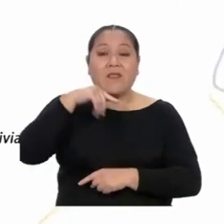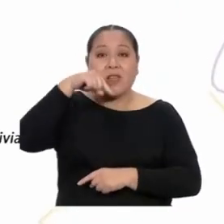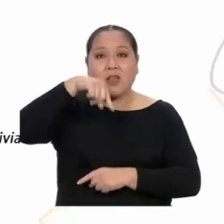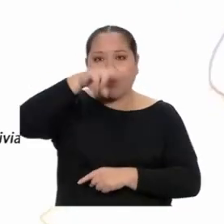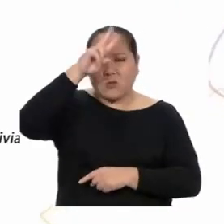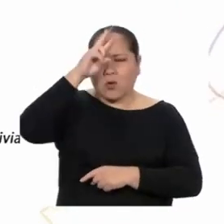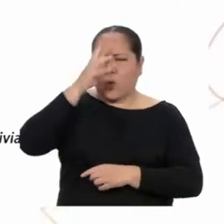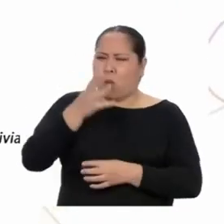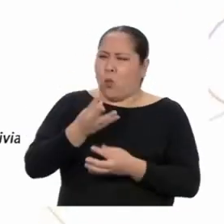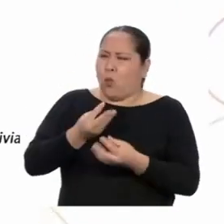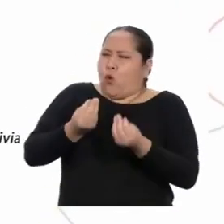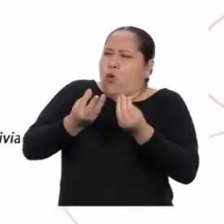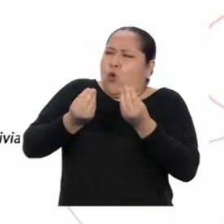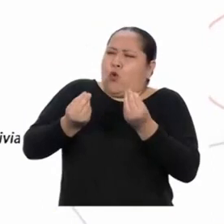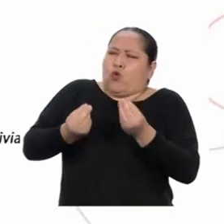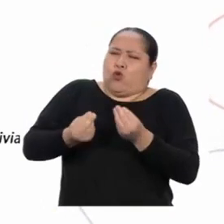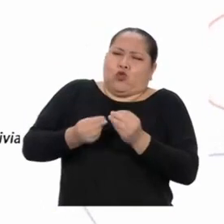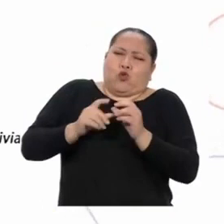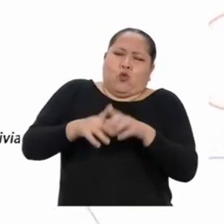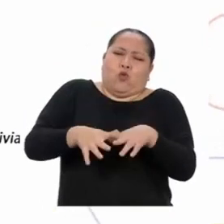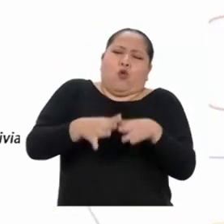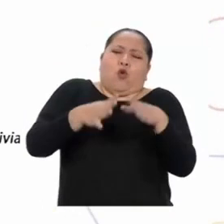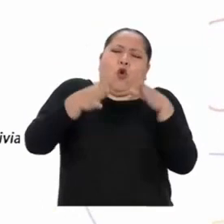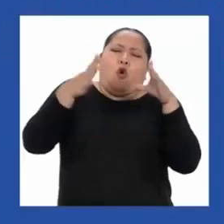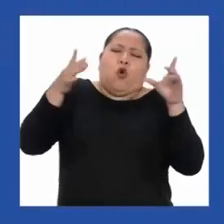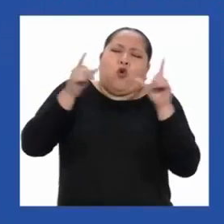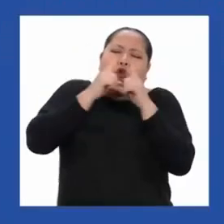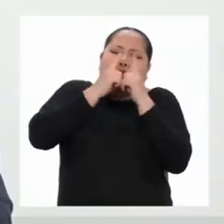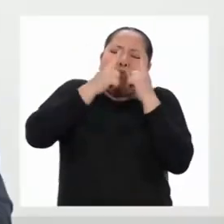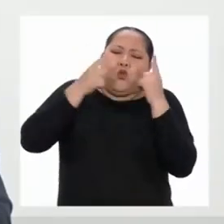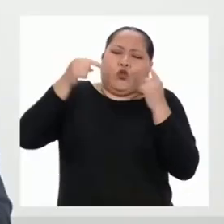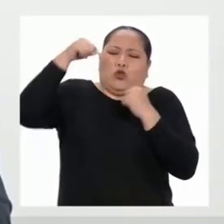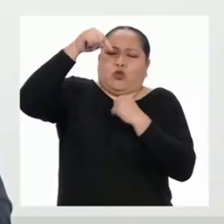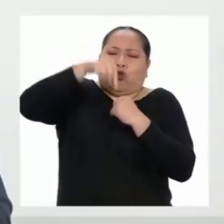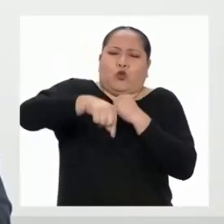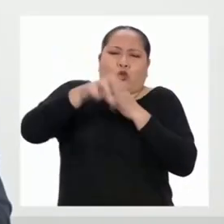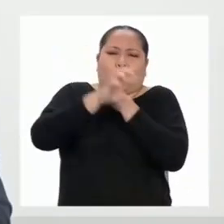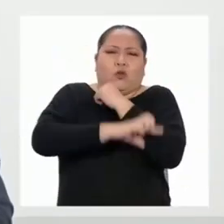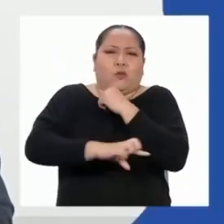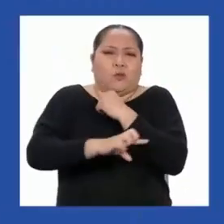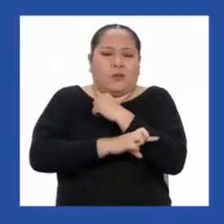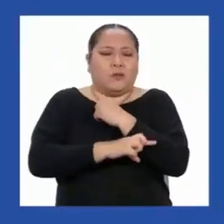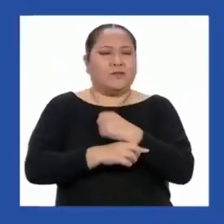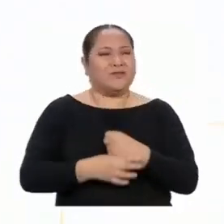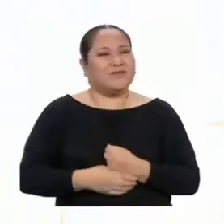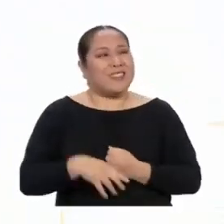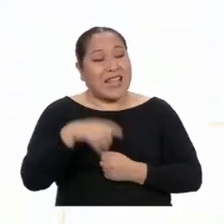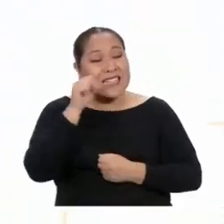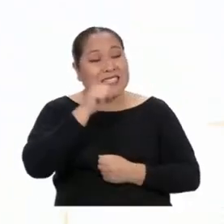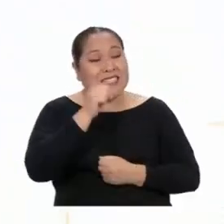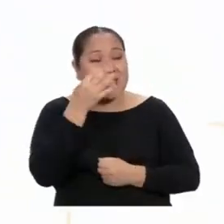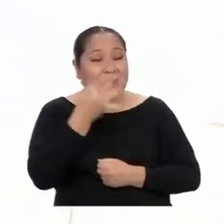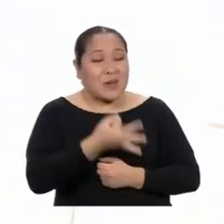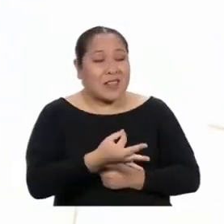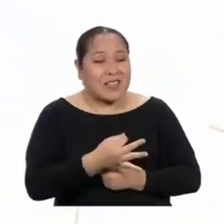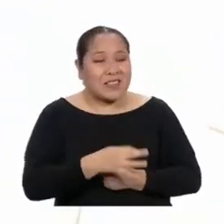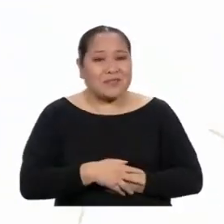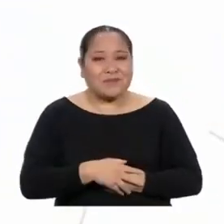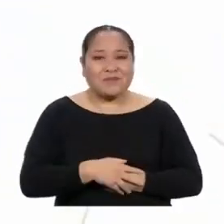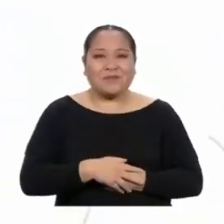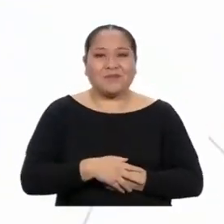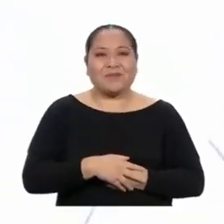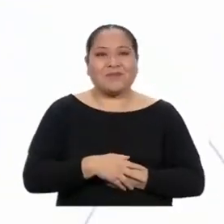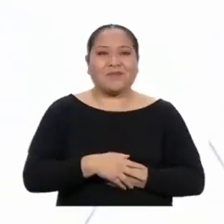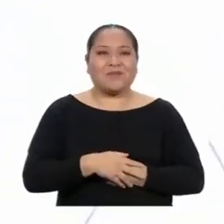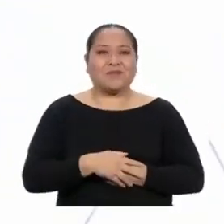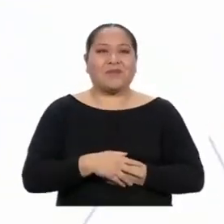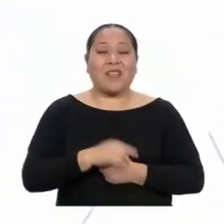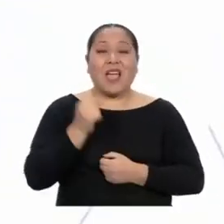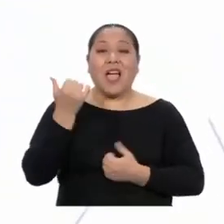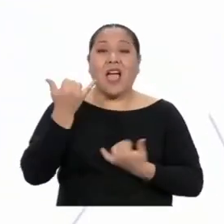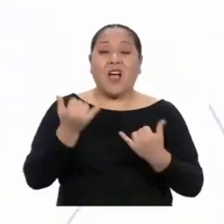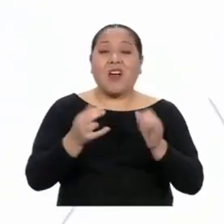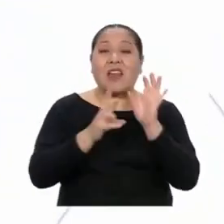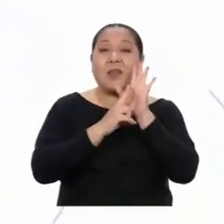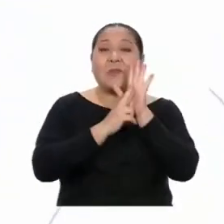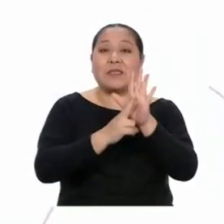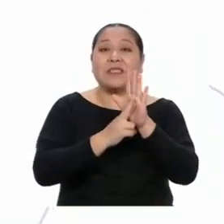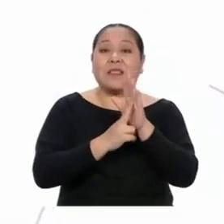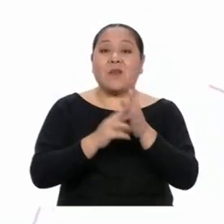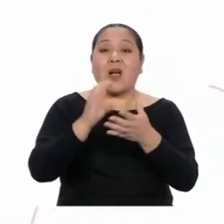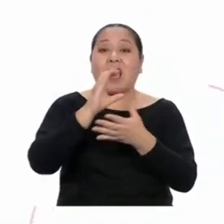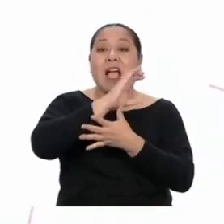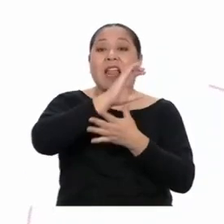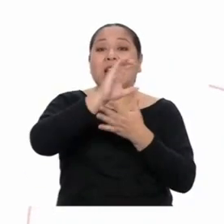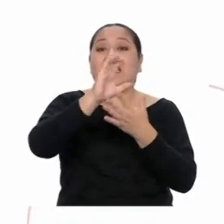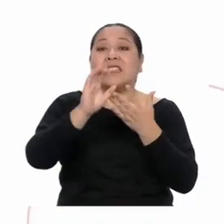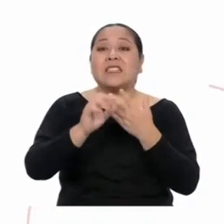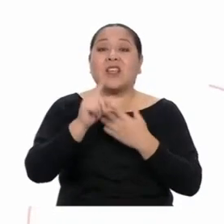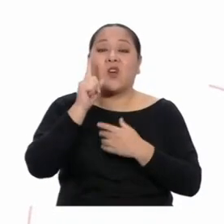riqueza lingüística tenemos en nuestro país? Eso es cierto. Lo haremos representando las características